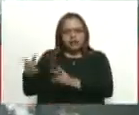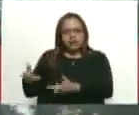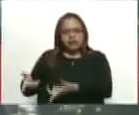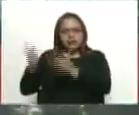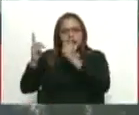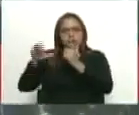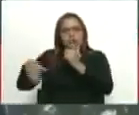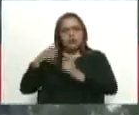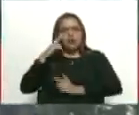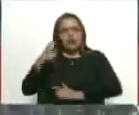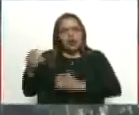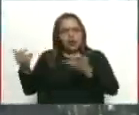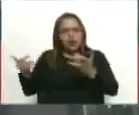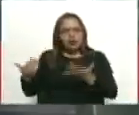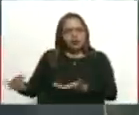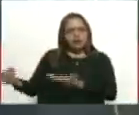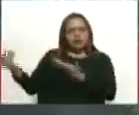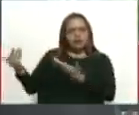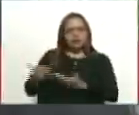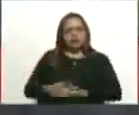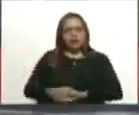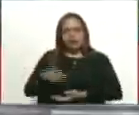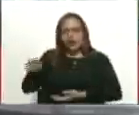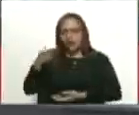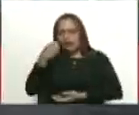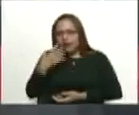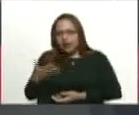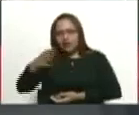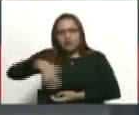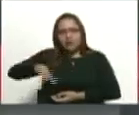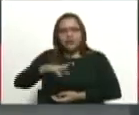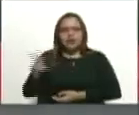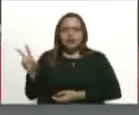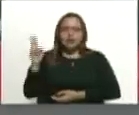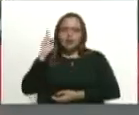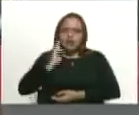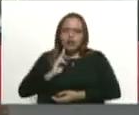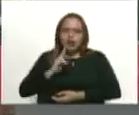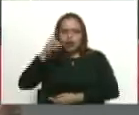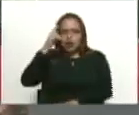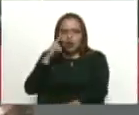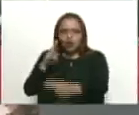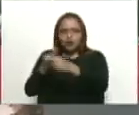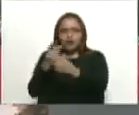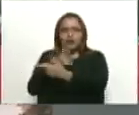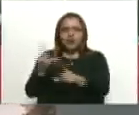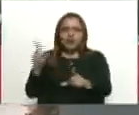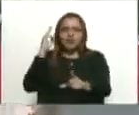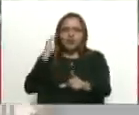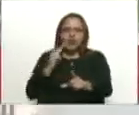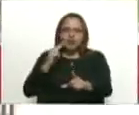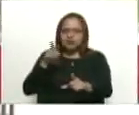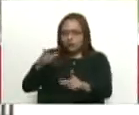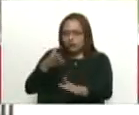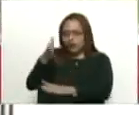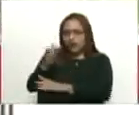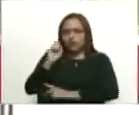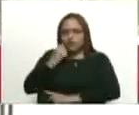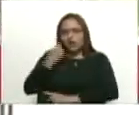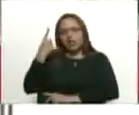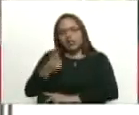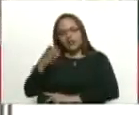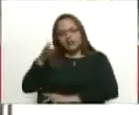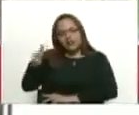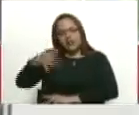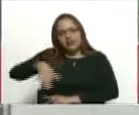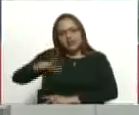podemos ver a través de las imágenes, esta hermosa Plaza Bolívar en homenaje al libertador. Así que, Boris, cuando vayas a Rusia, hay que ir a la Plaza